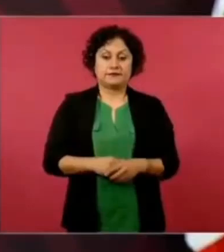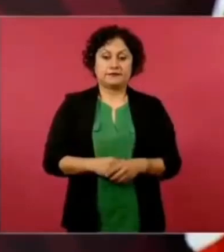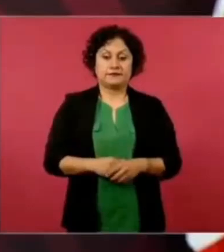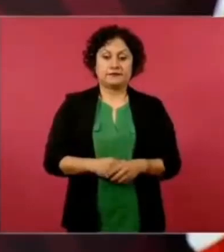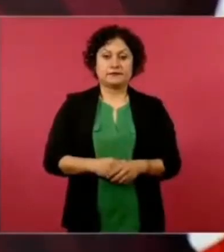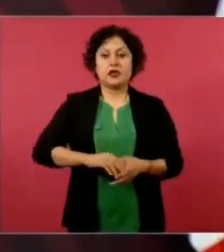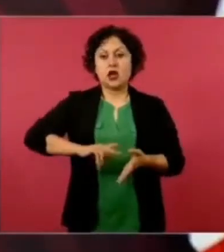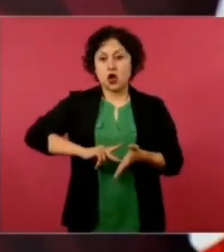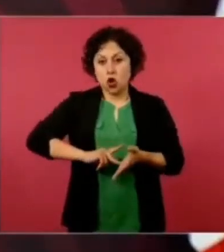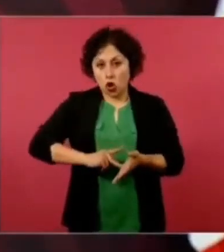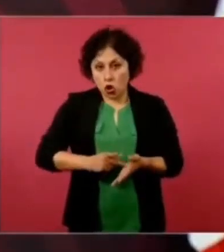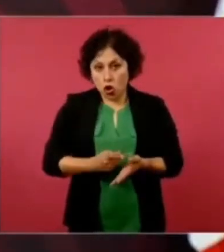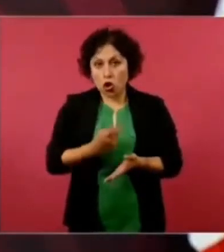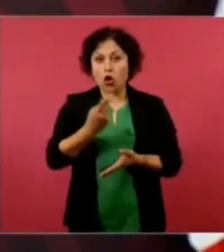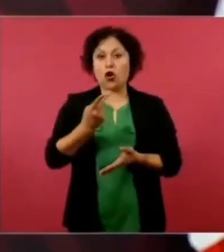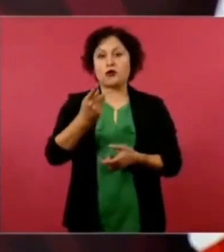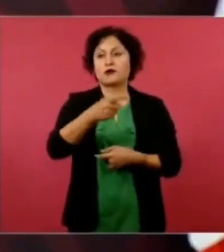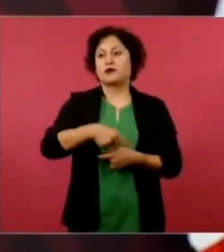sospechas